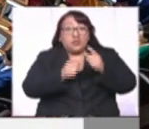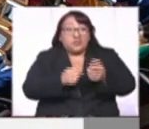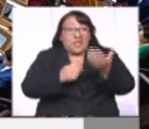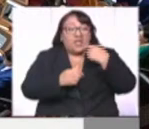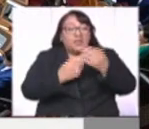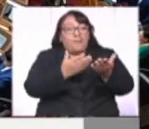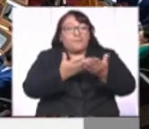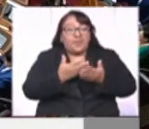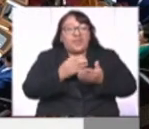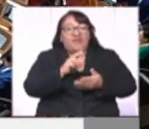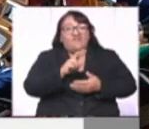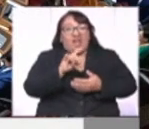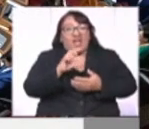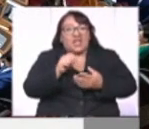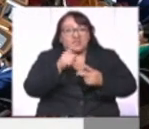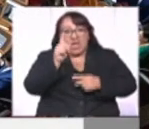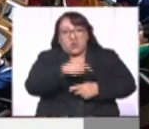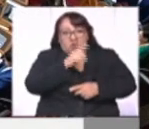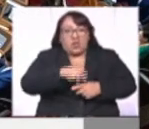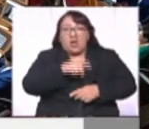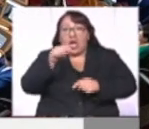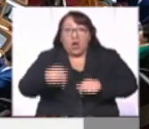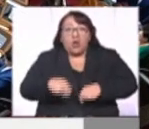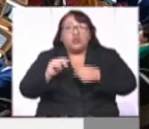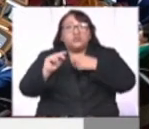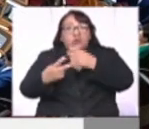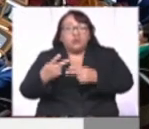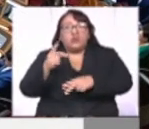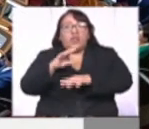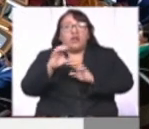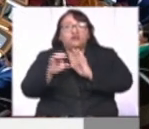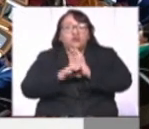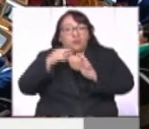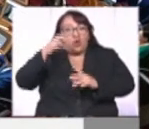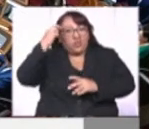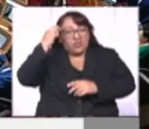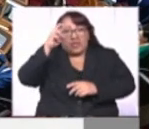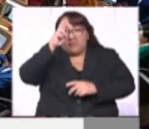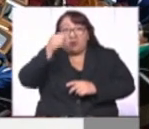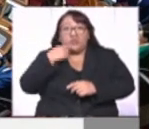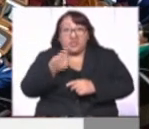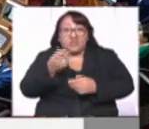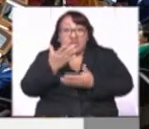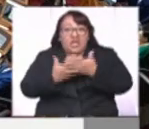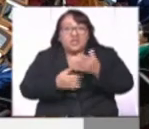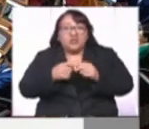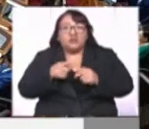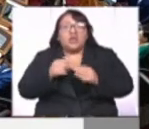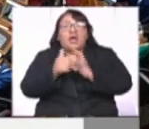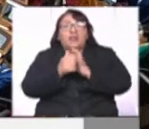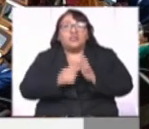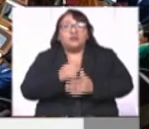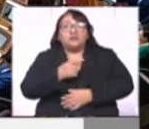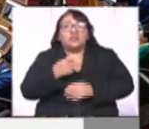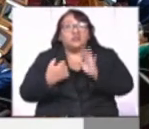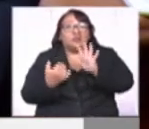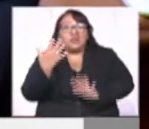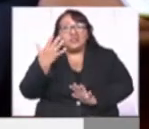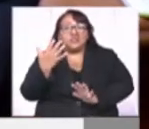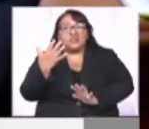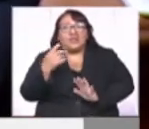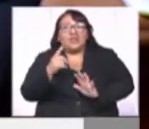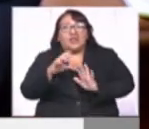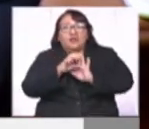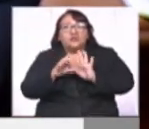en aplicación del artículo 113, numeral 2 de la Constitución Política del Perú y en consecuencia la aplicación del artículo 115 de